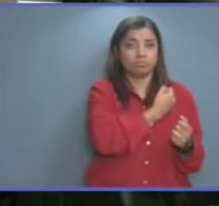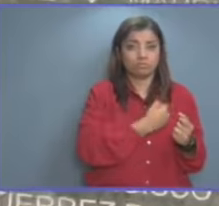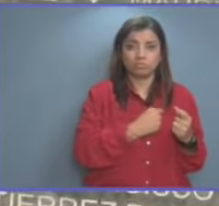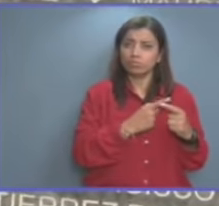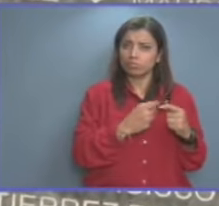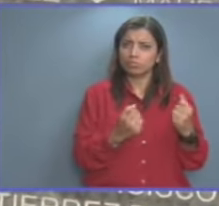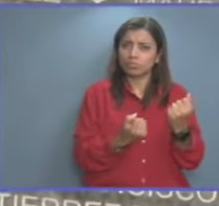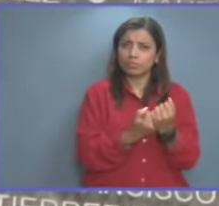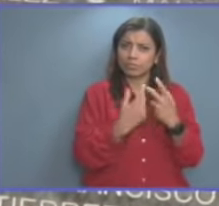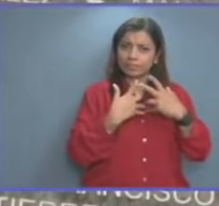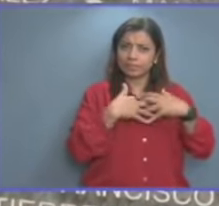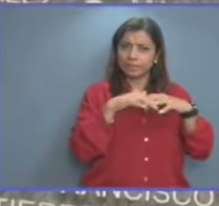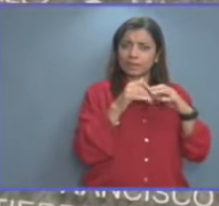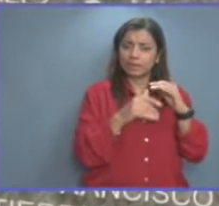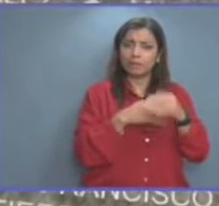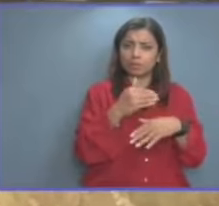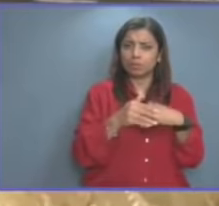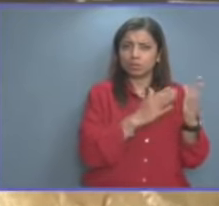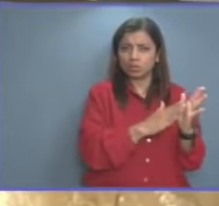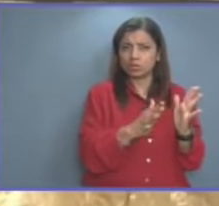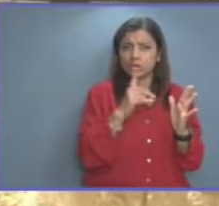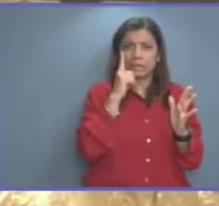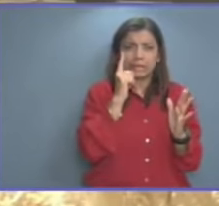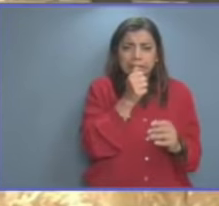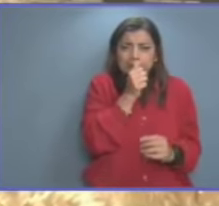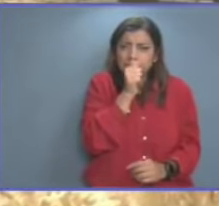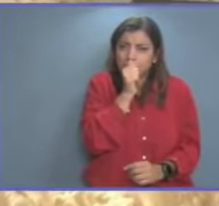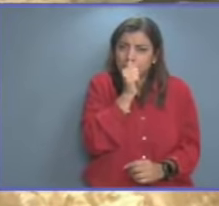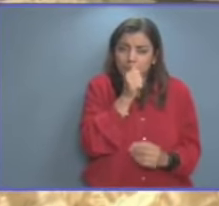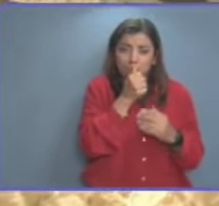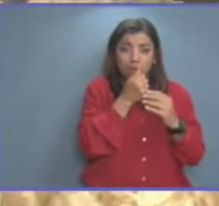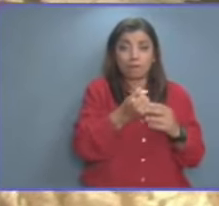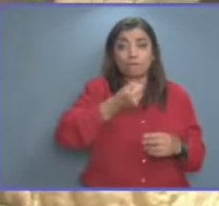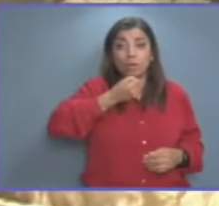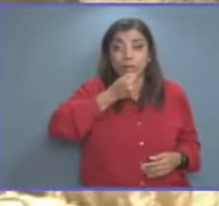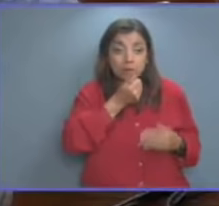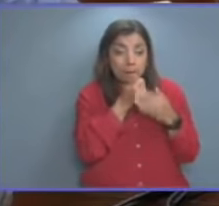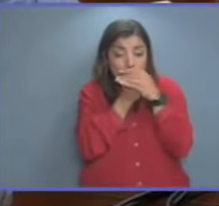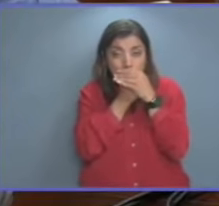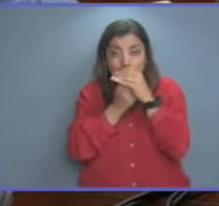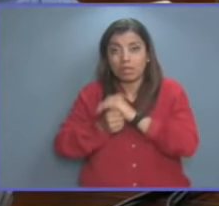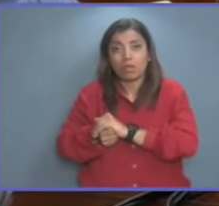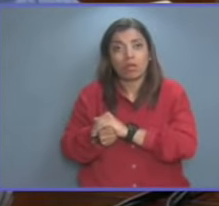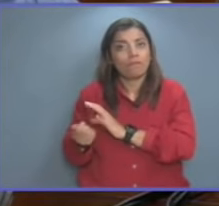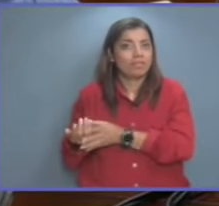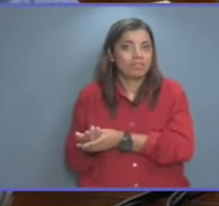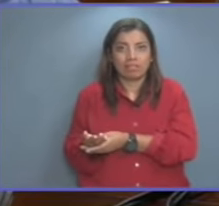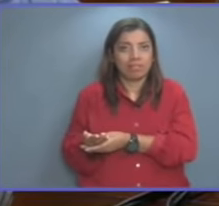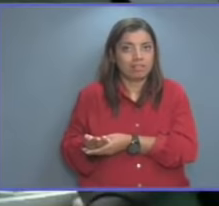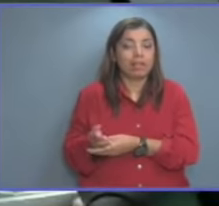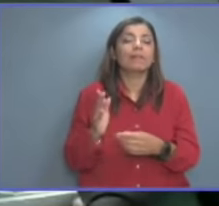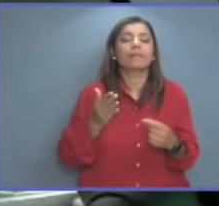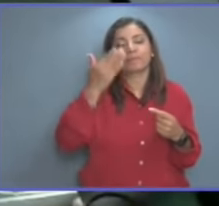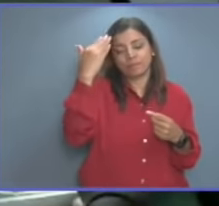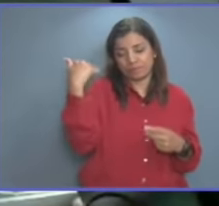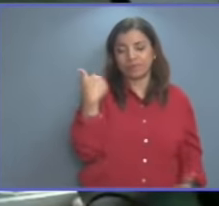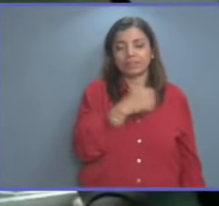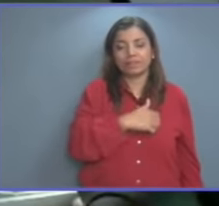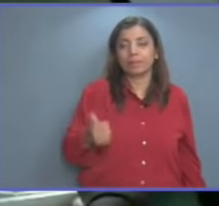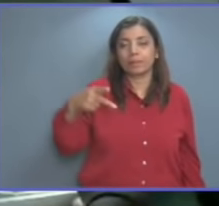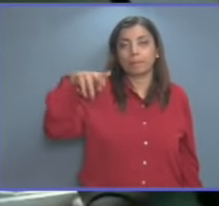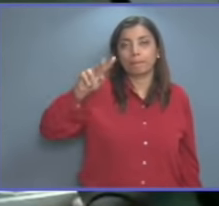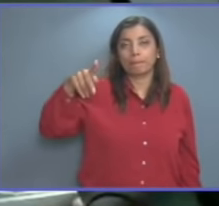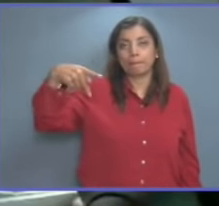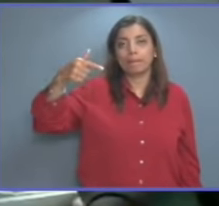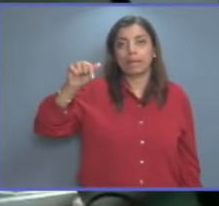respaldo técnico creando un protocolo de confidencialidad de la información de las víctimas por su parte miriam aldana manifestó que